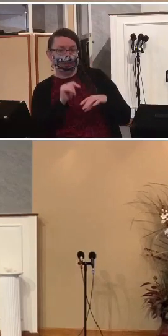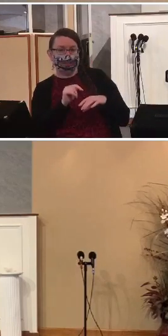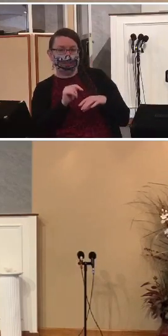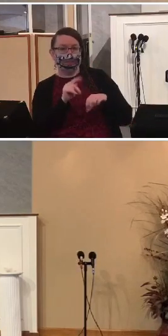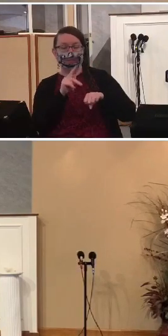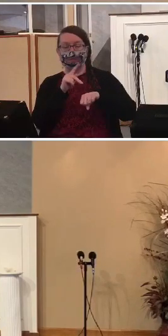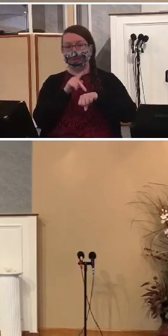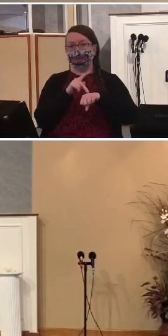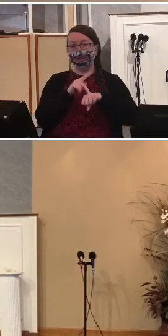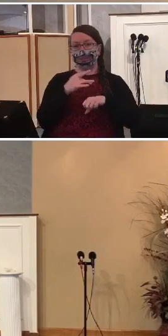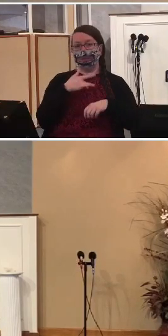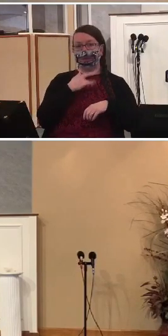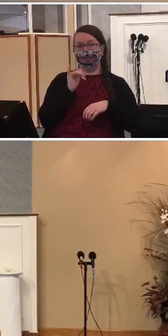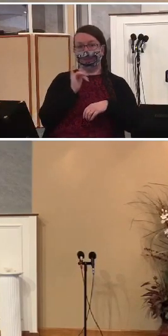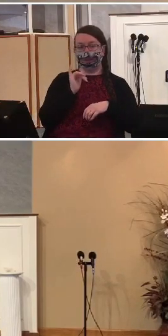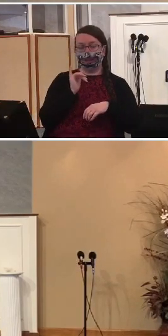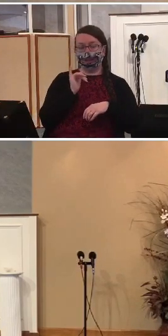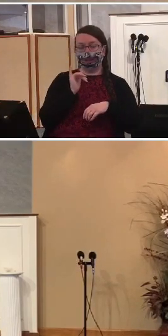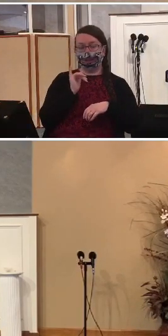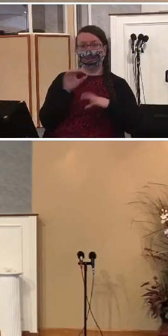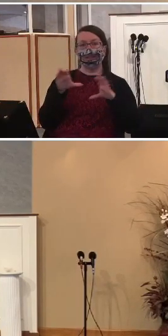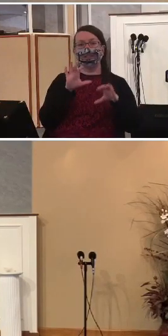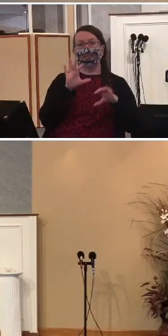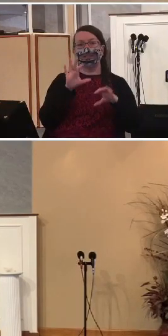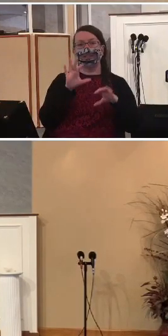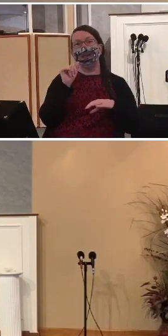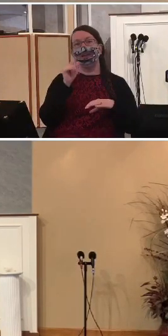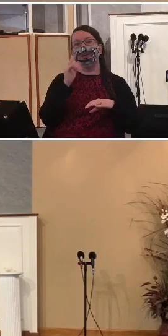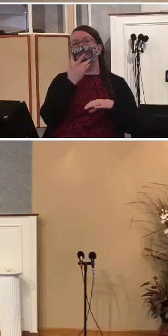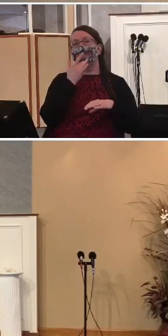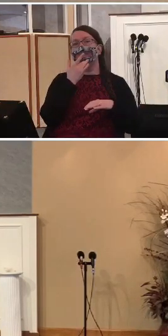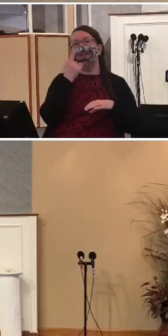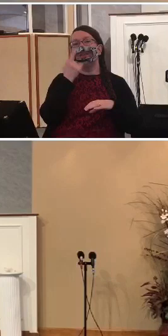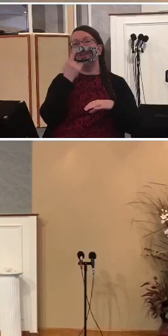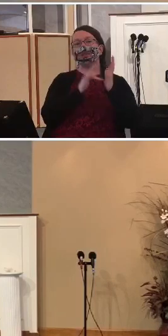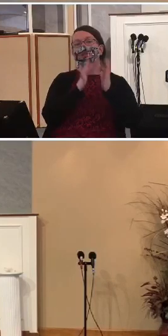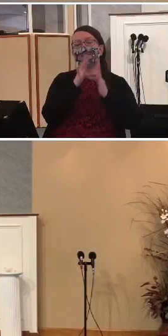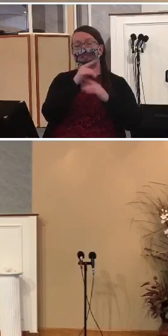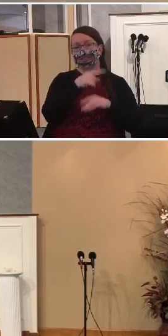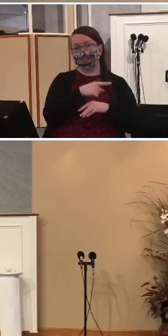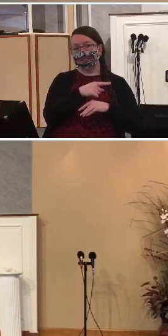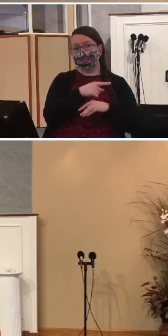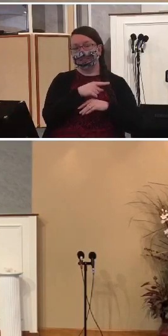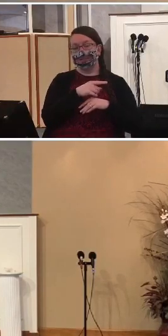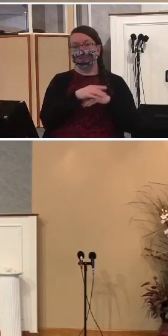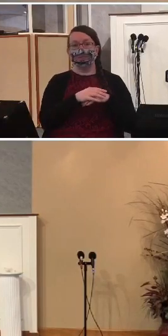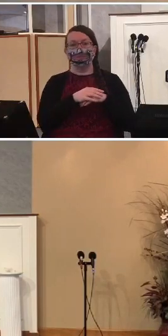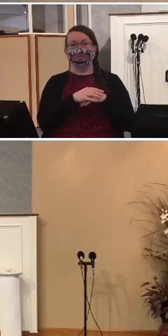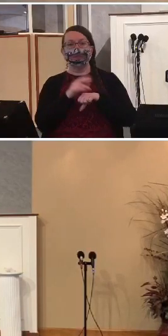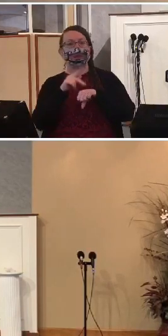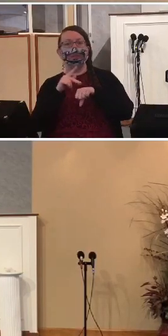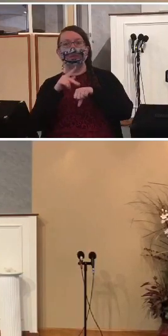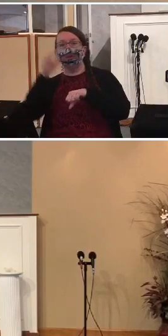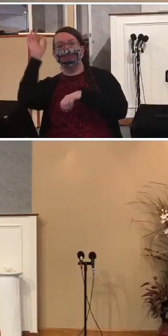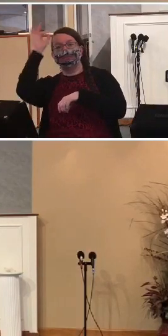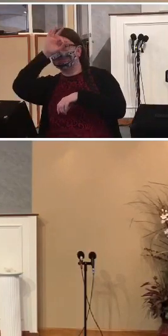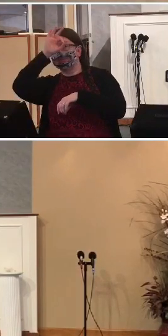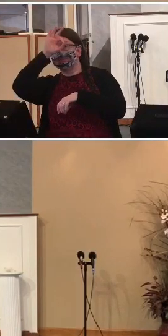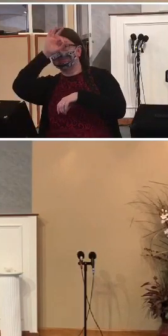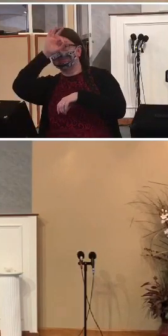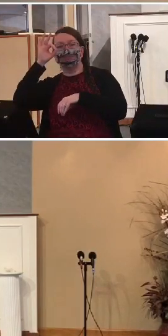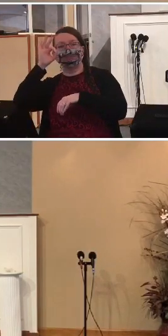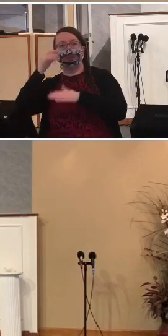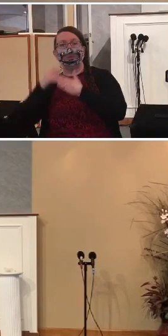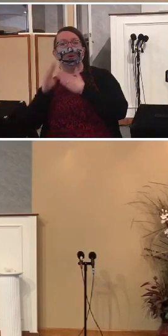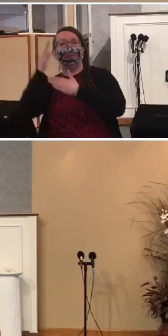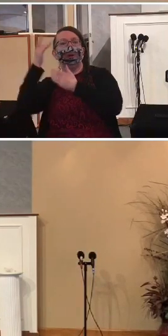Pedro se sintió como que él estaba haciendo a Jesús un favor. Él no tenía idea de lo que estaba